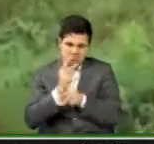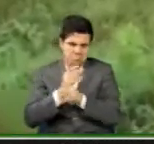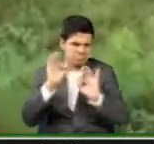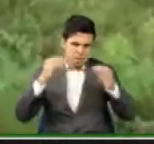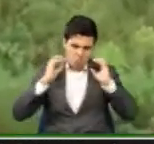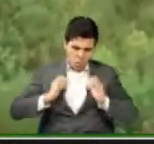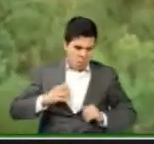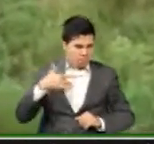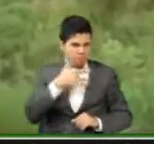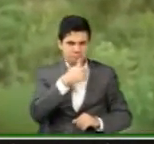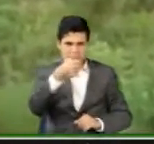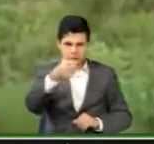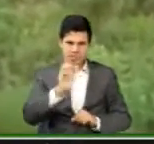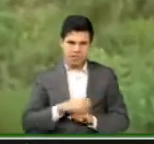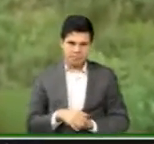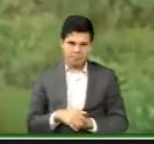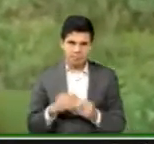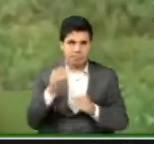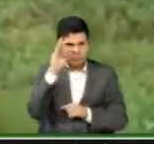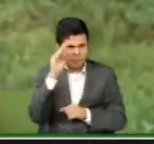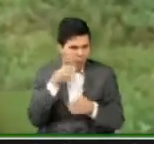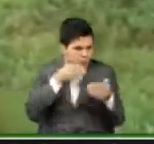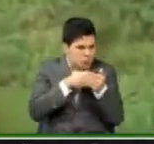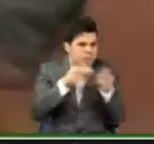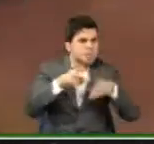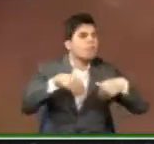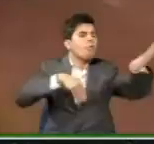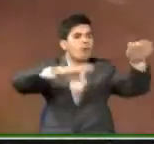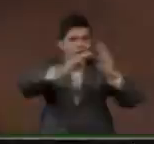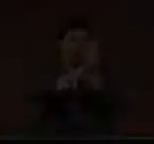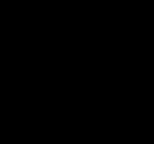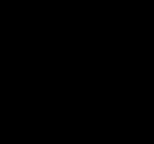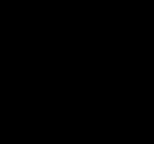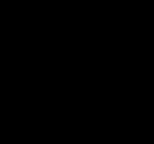continúa custodiando a los erradicadores manuales de cultivos ilícitos en el sur de Bolívar.